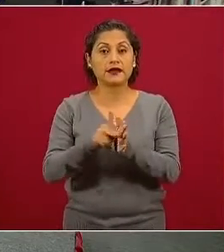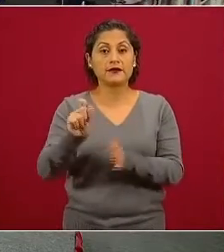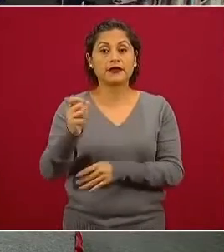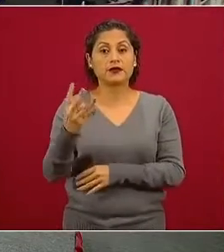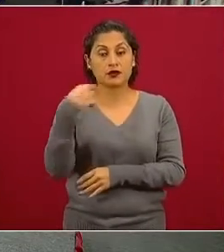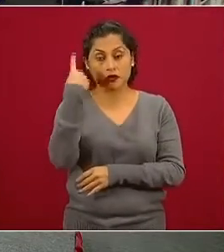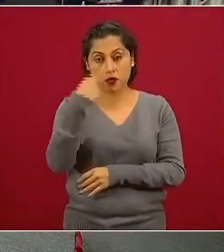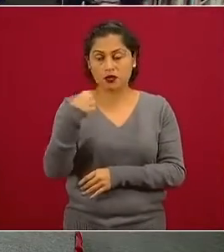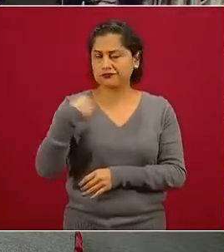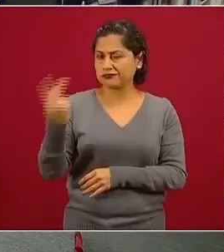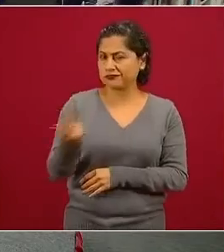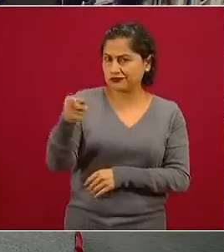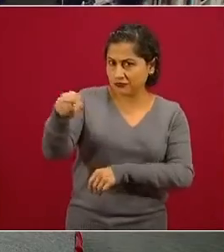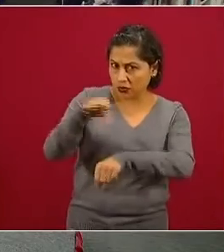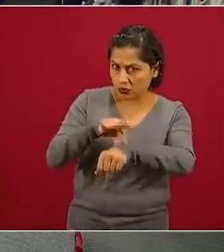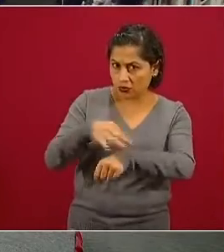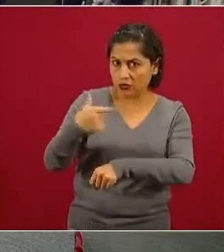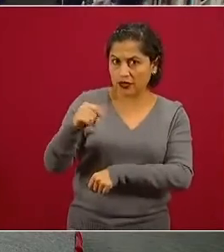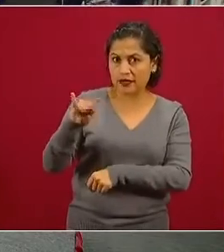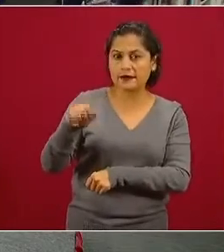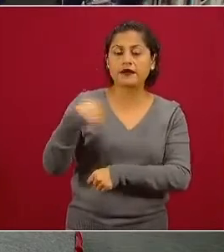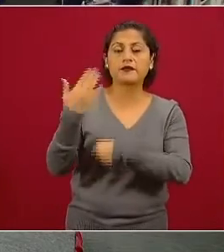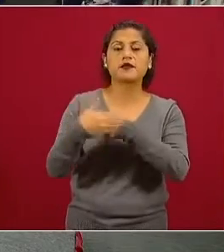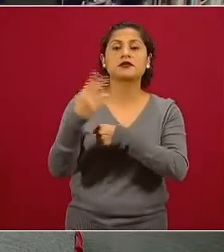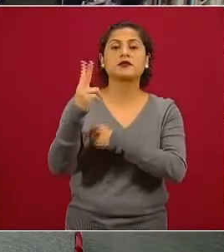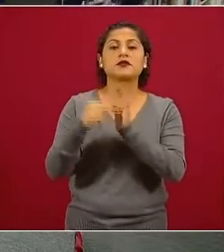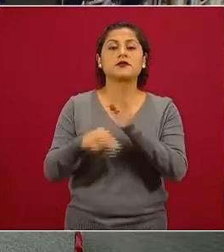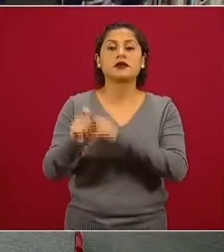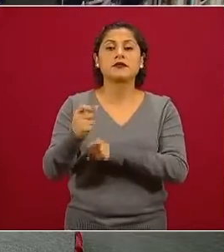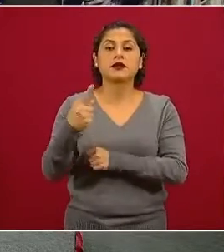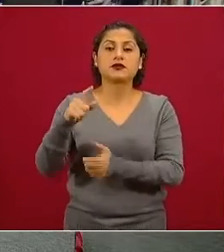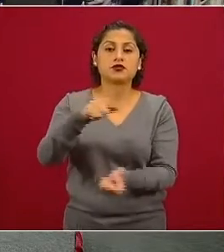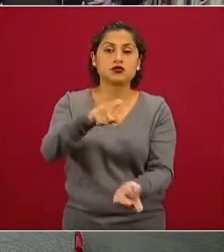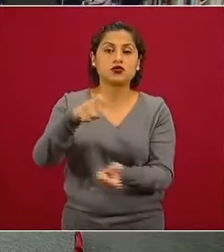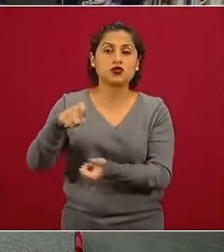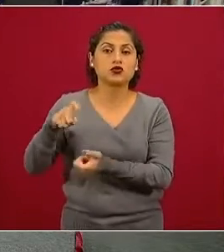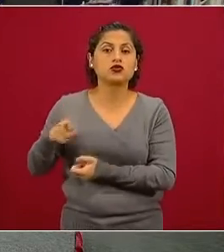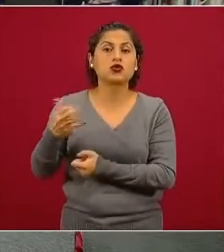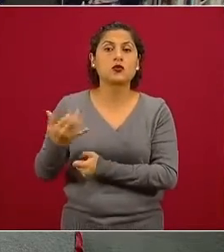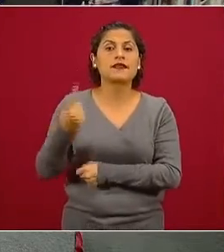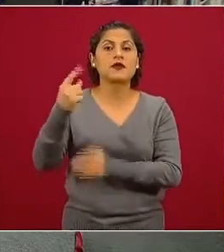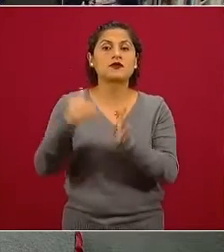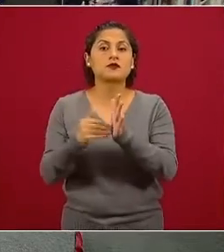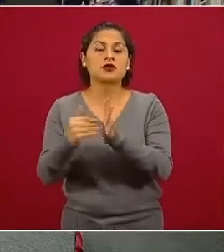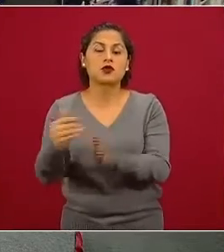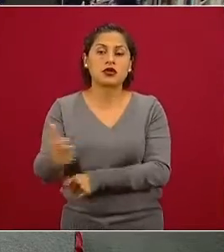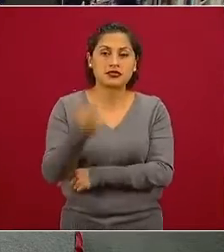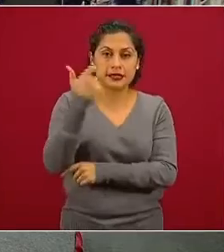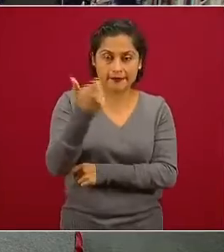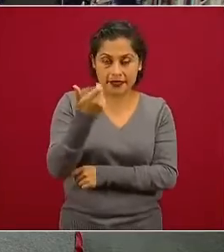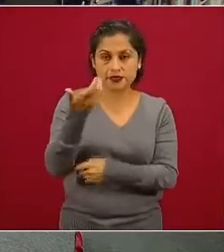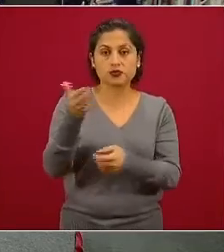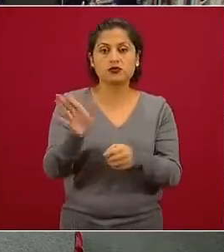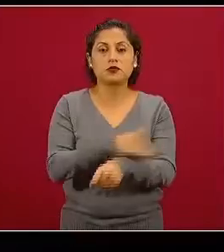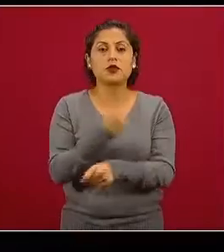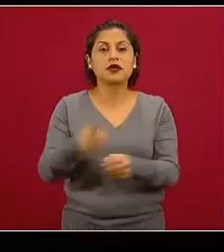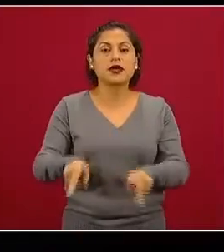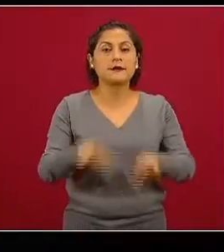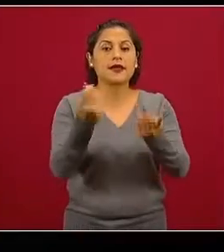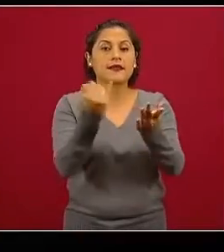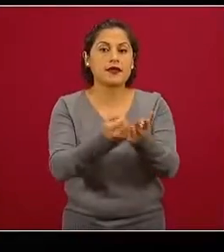Gracias. Muchas gracias, maestro Gerardo Villamín. Vamos a abrir entonces a preguntas y respuestas. Empezamos con usted, Héctor